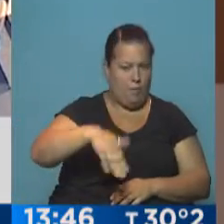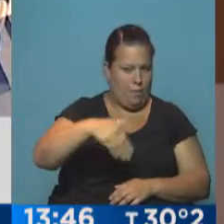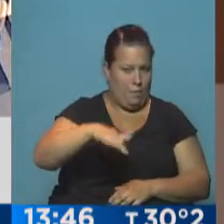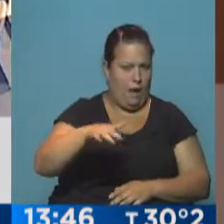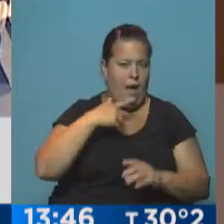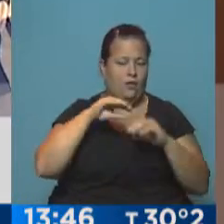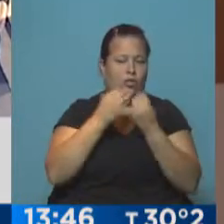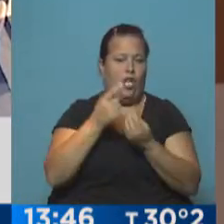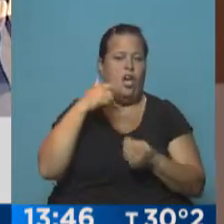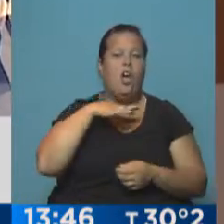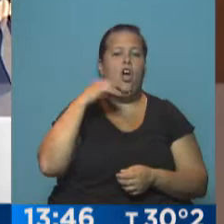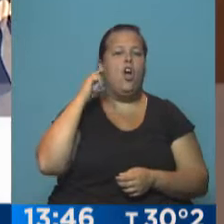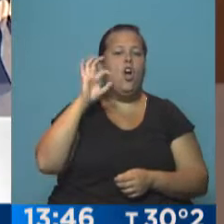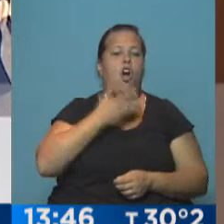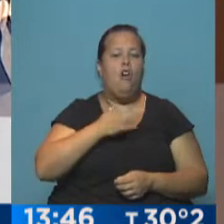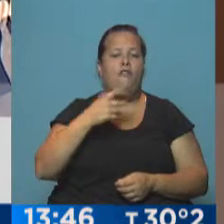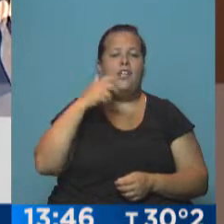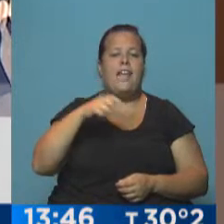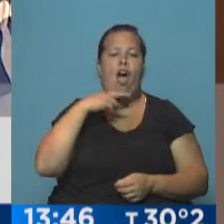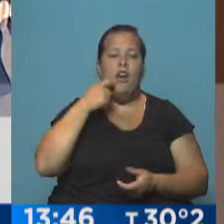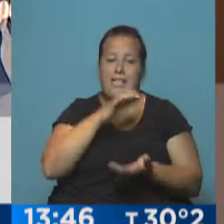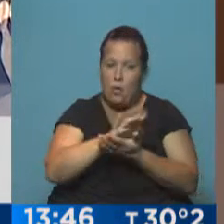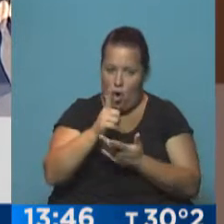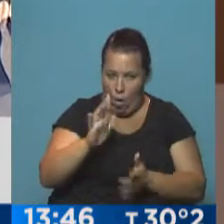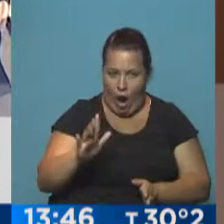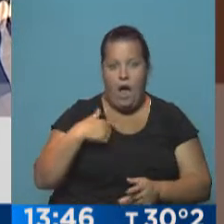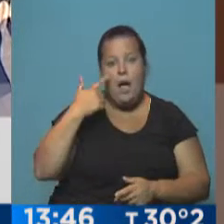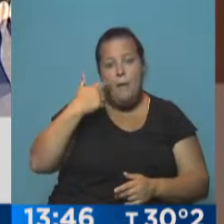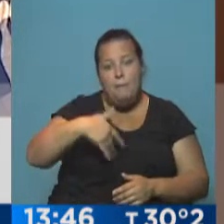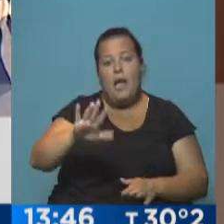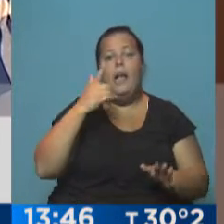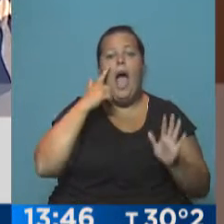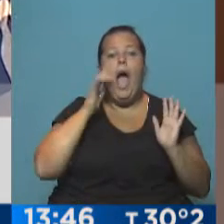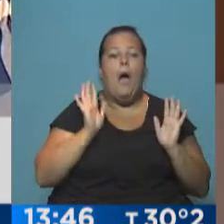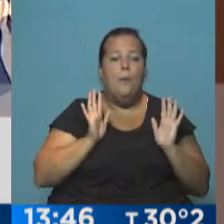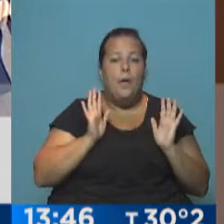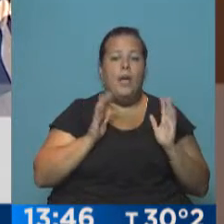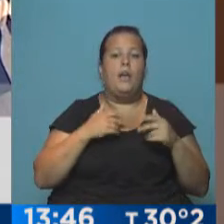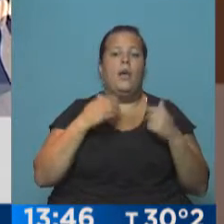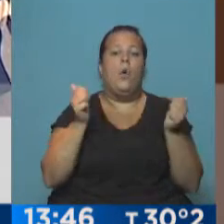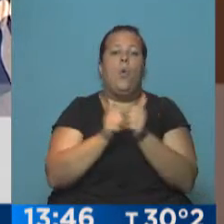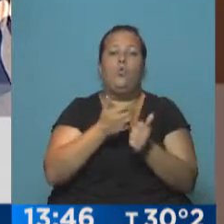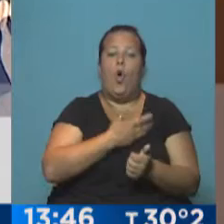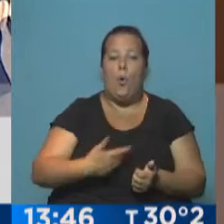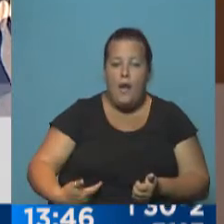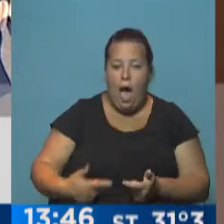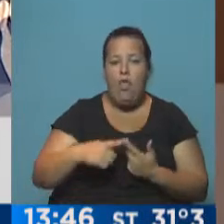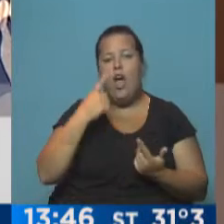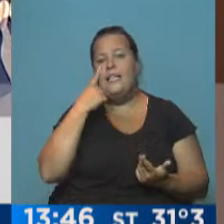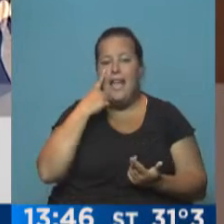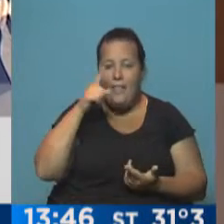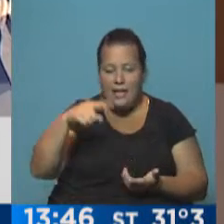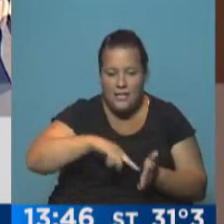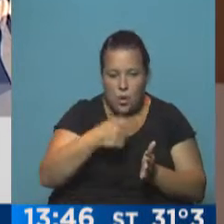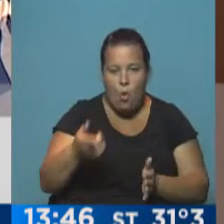la cuenca del Golfo San Jorge, si esto no se llega a arreglar. De la expectativa venimos acompañados por el gobernador, por el intendente de la